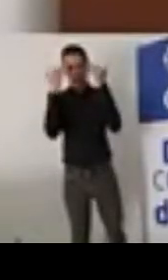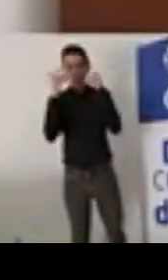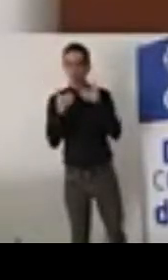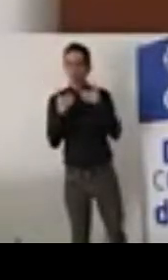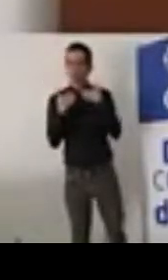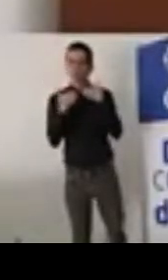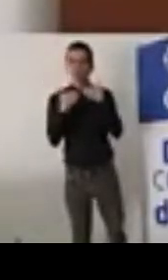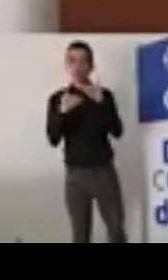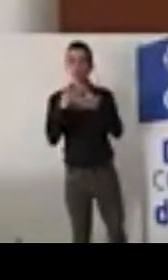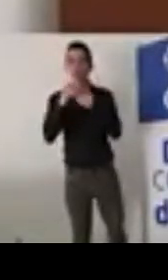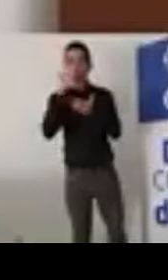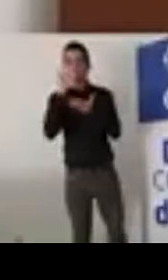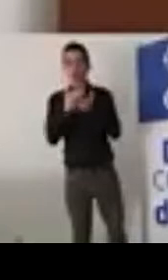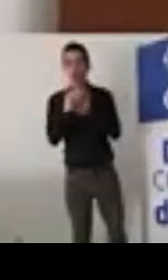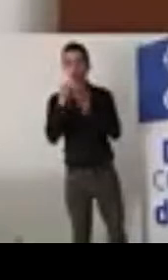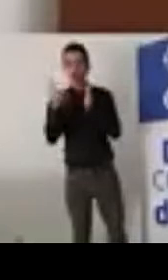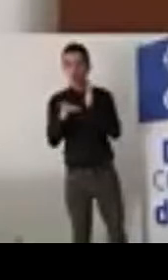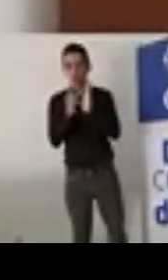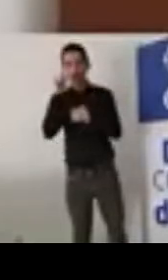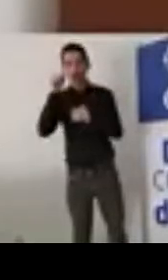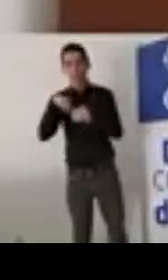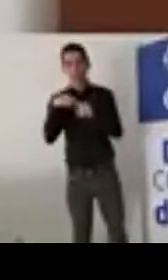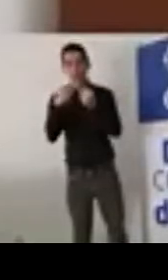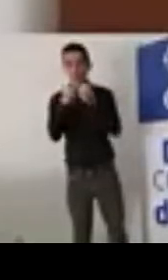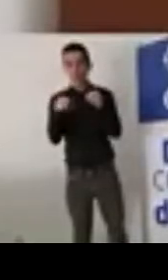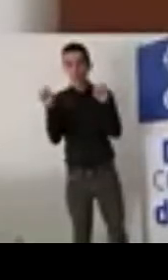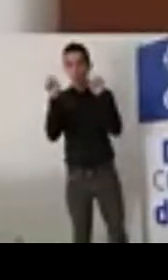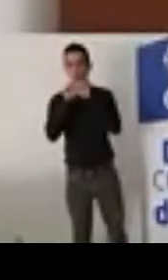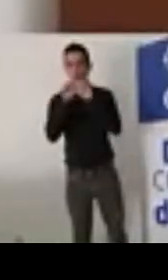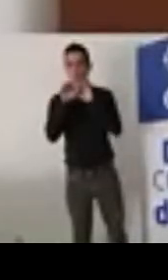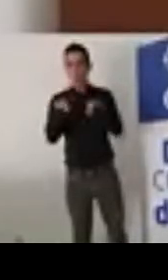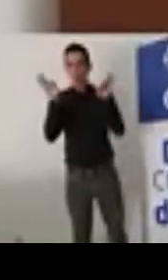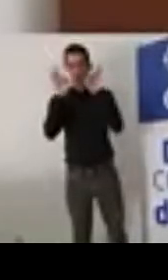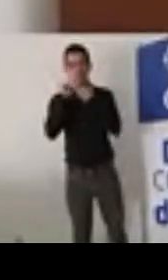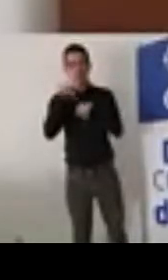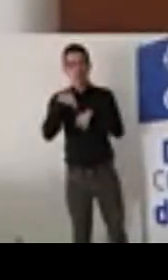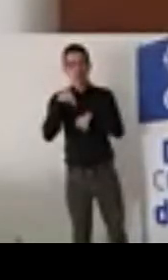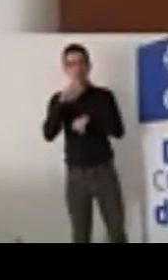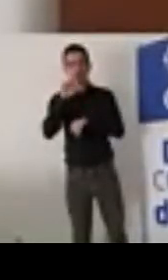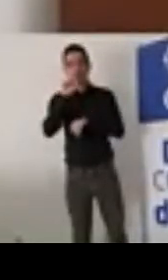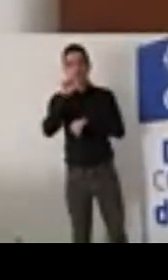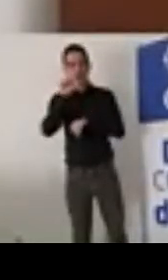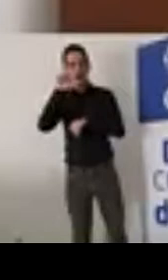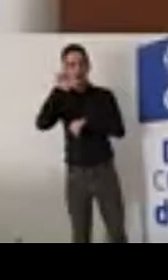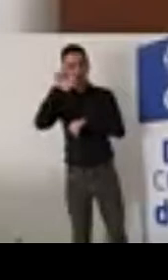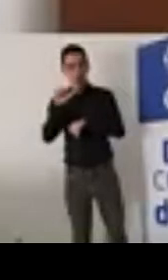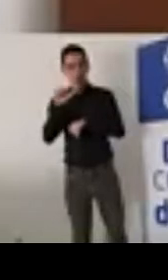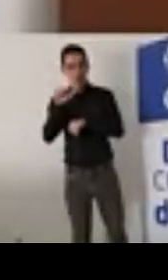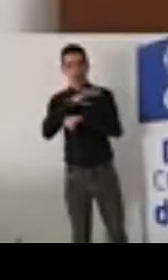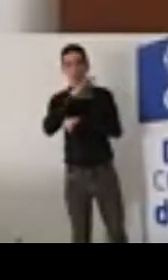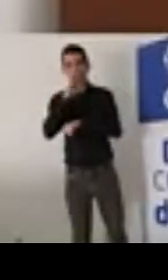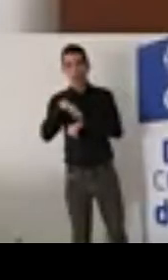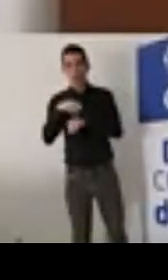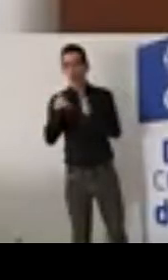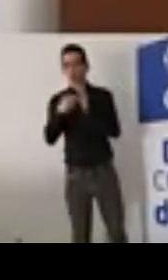por favor, Hugo, si nos puede apoyar con abrir esas salas para que ya podamos ir entrando y ya ahí los moderadores